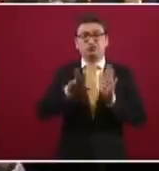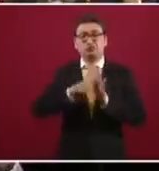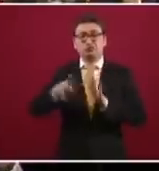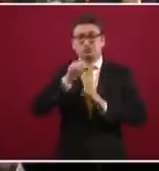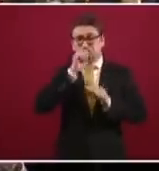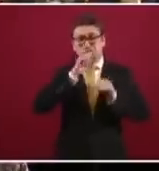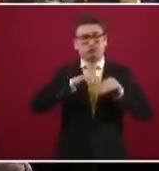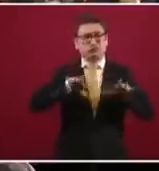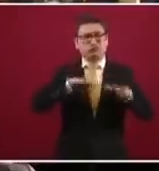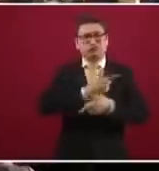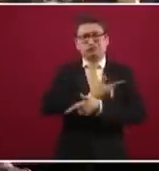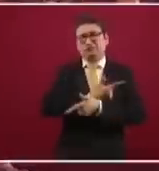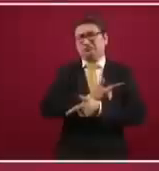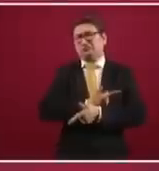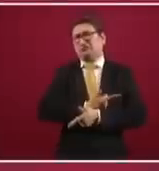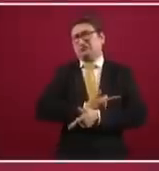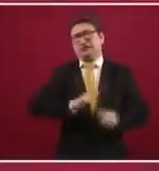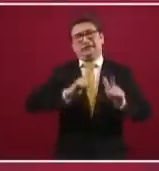que se